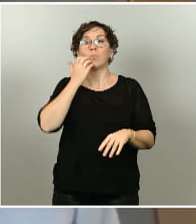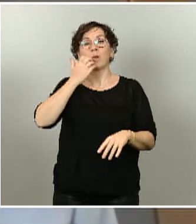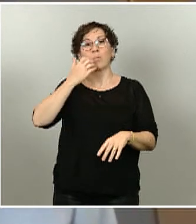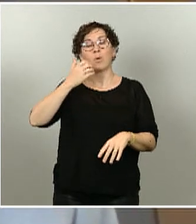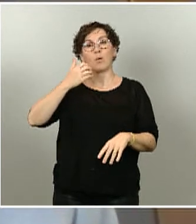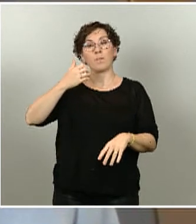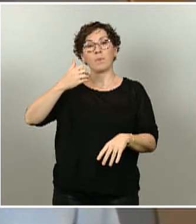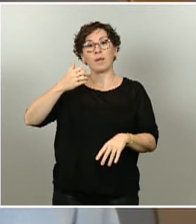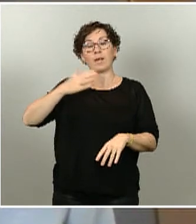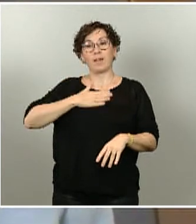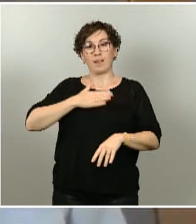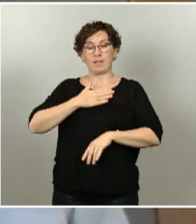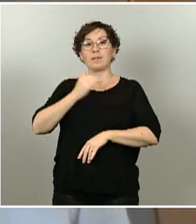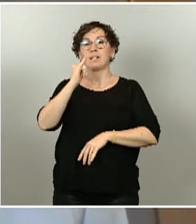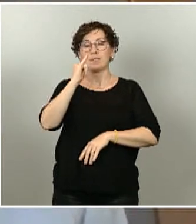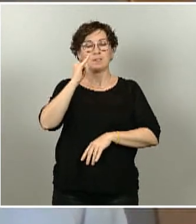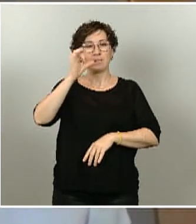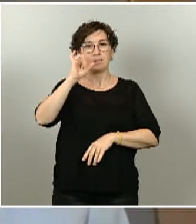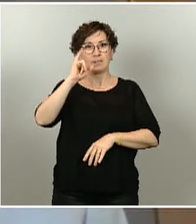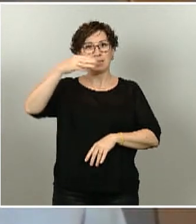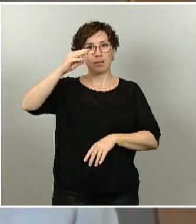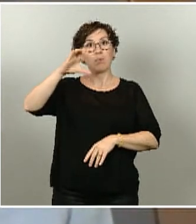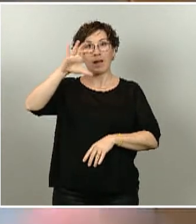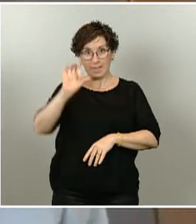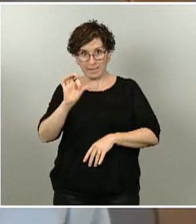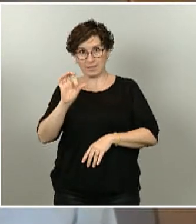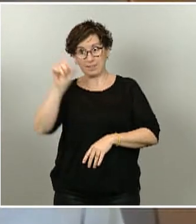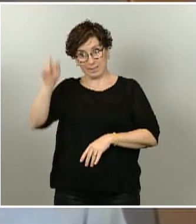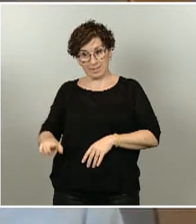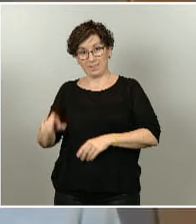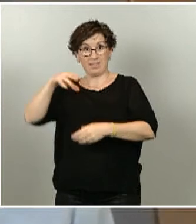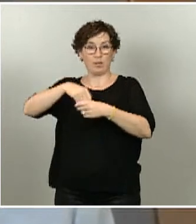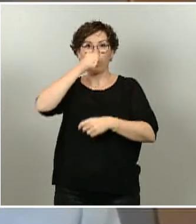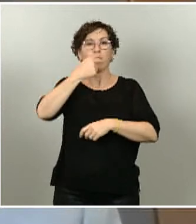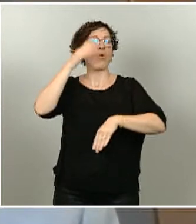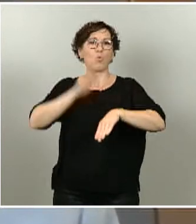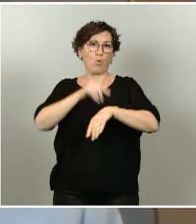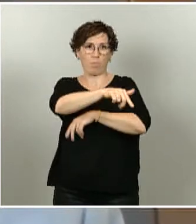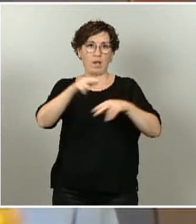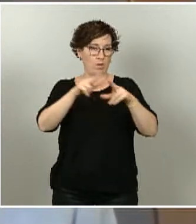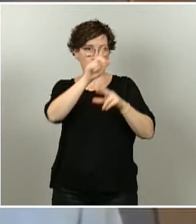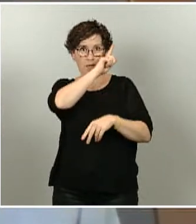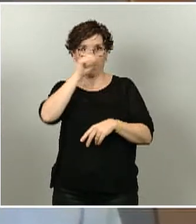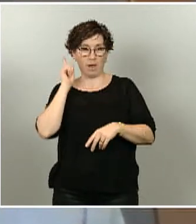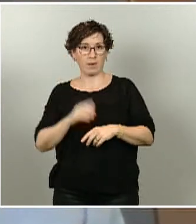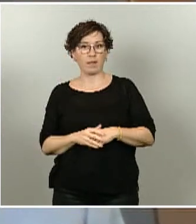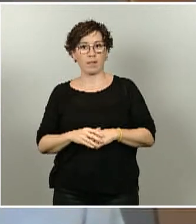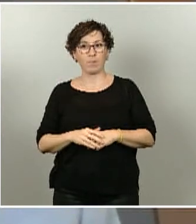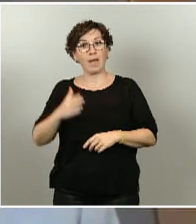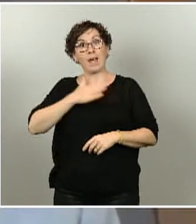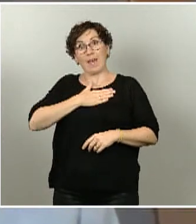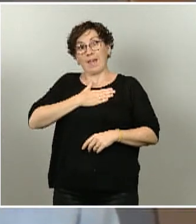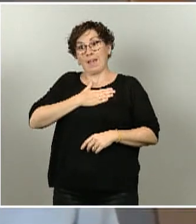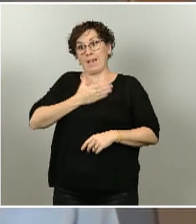dijo que la culpa la tenía la Comunidad de Madrid directamente. La ministra Calvo dijo ayer que había una línea, digamos, que unía Nueva York con